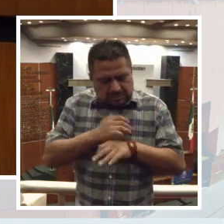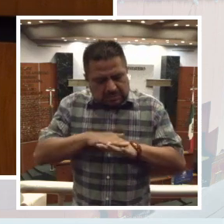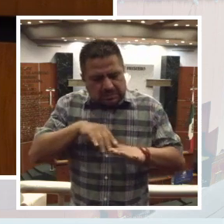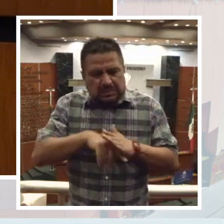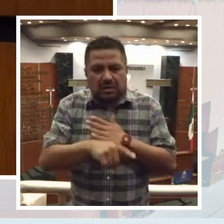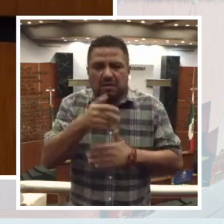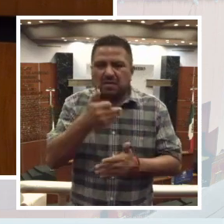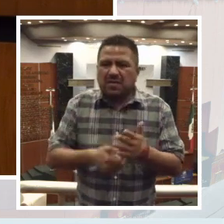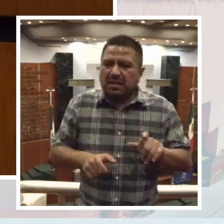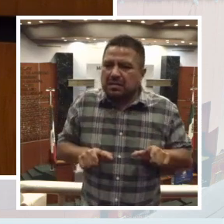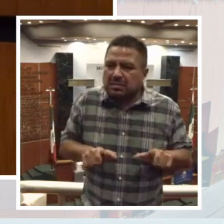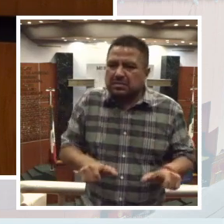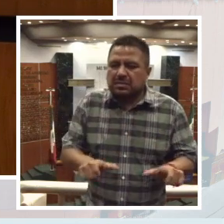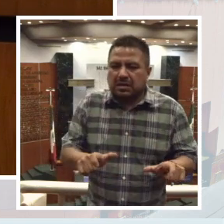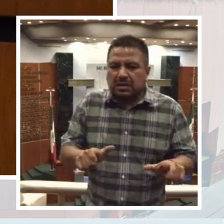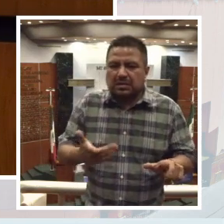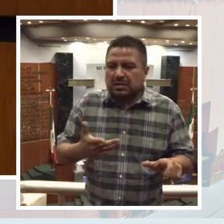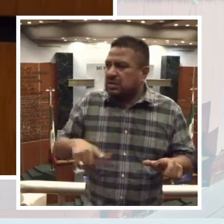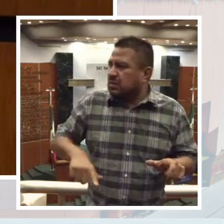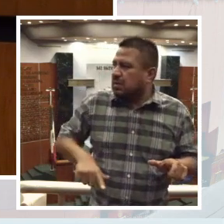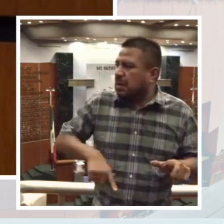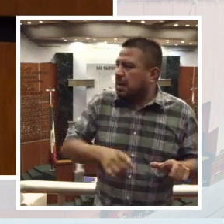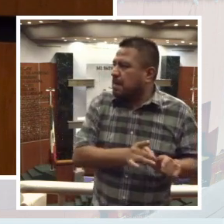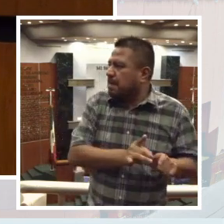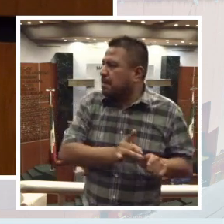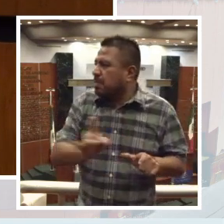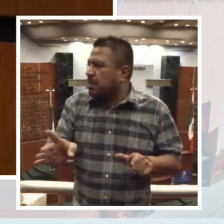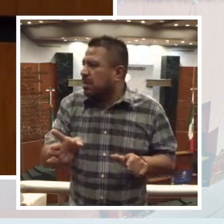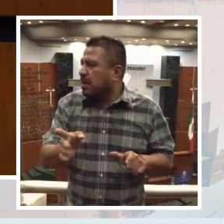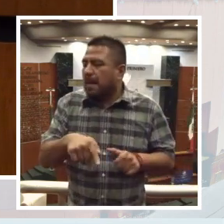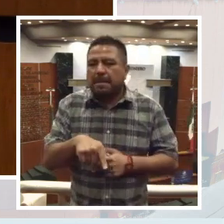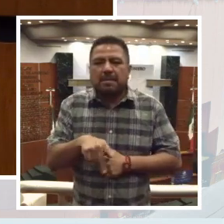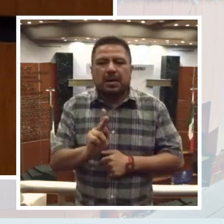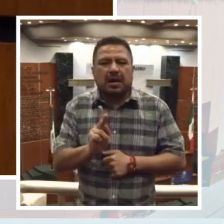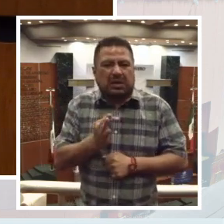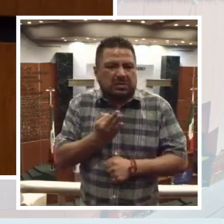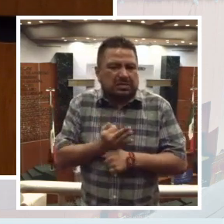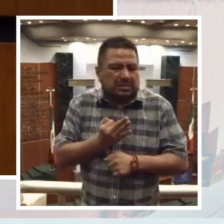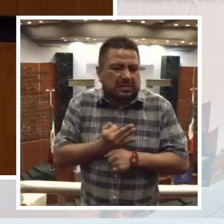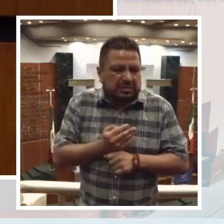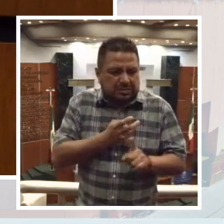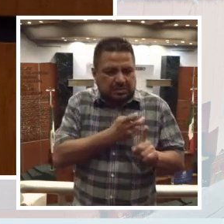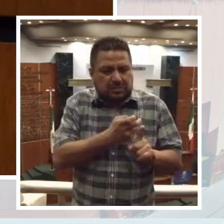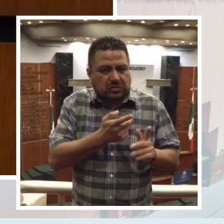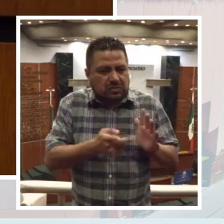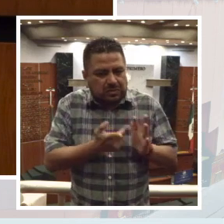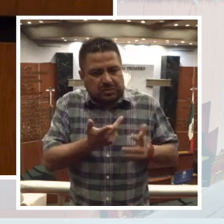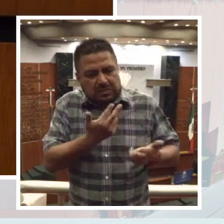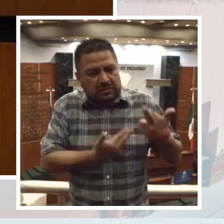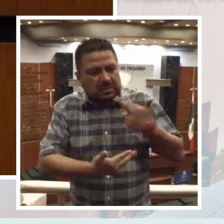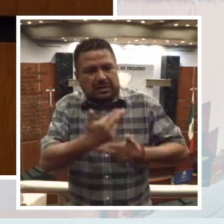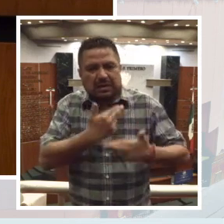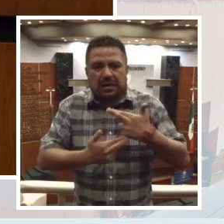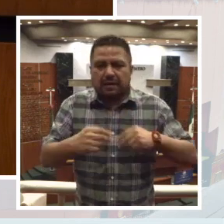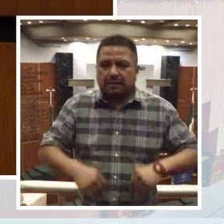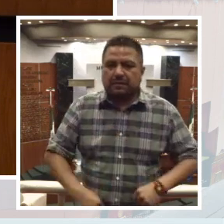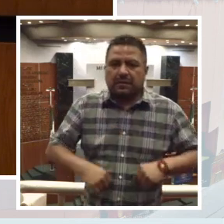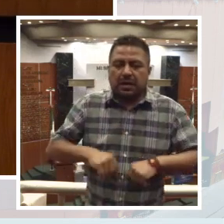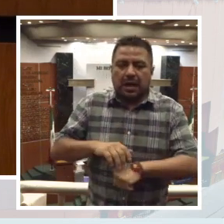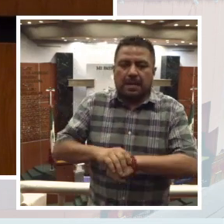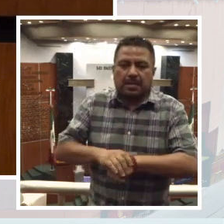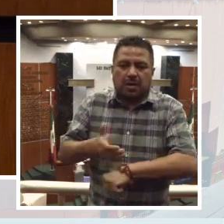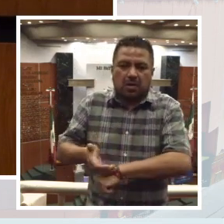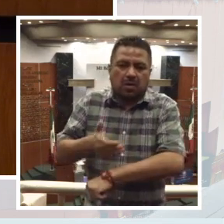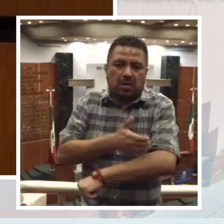qué la inseguridad ha rebasado a las autoridades gubernamentales pero acaso esto le devolverá la vida a nuestro amigo y